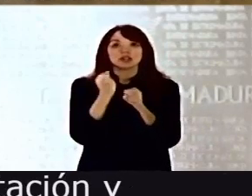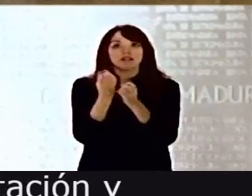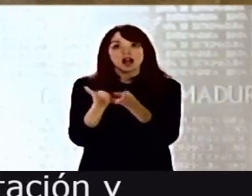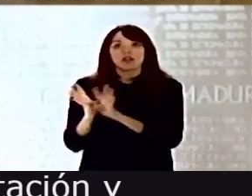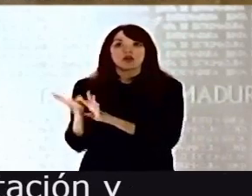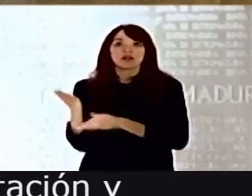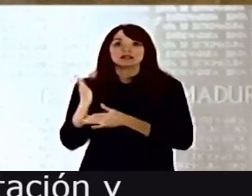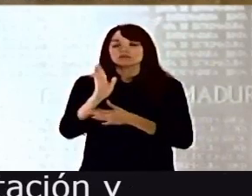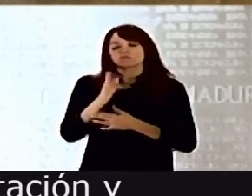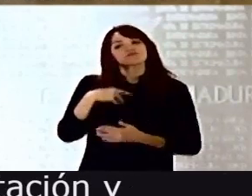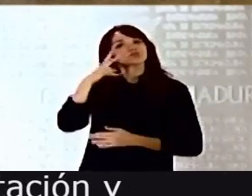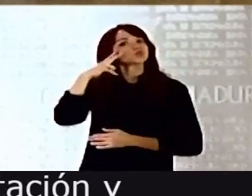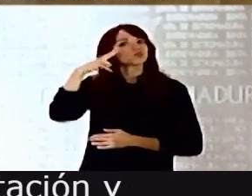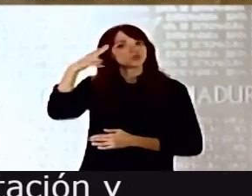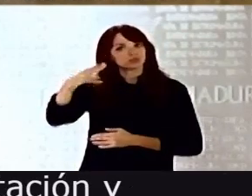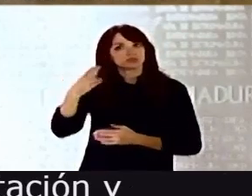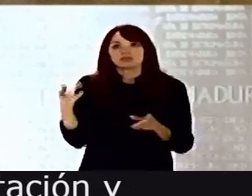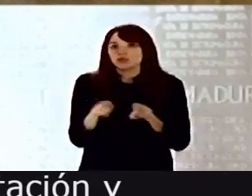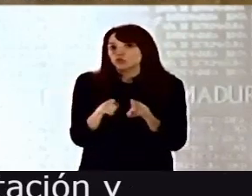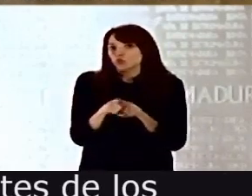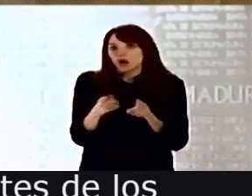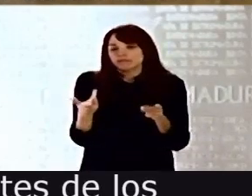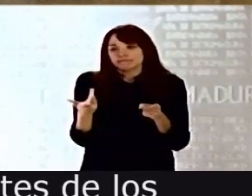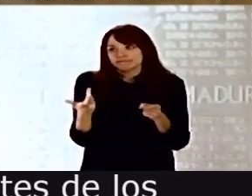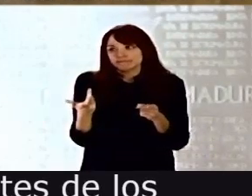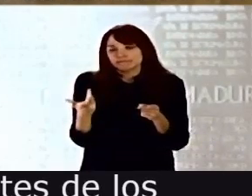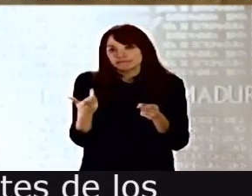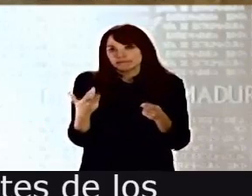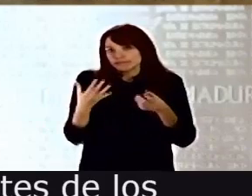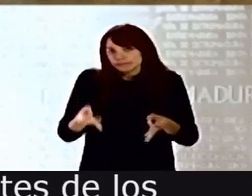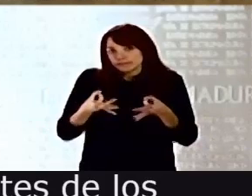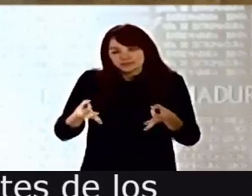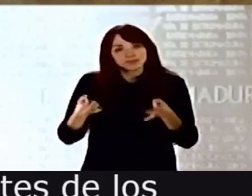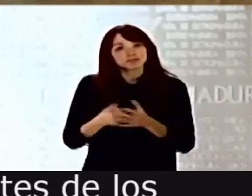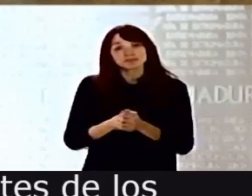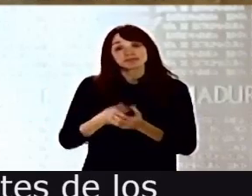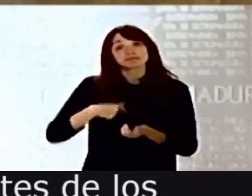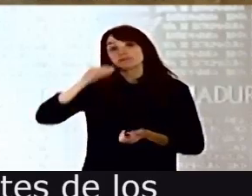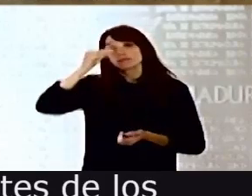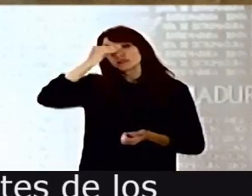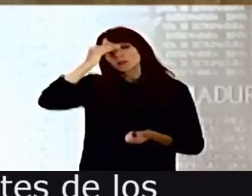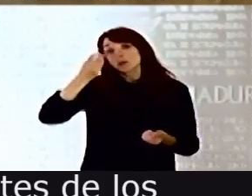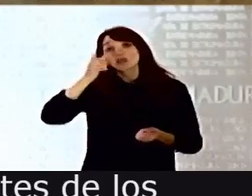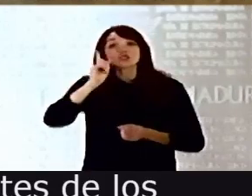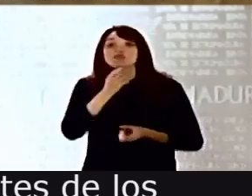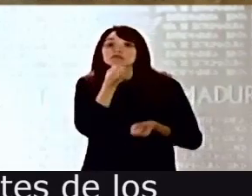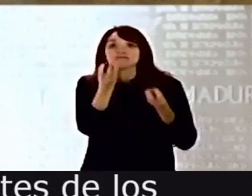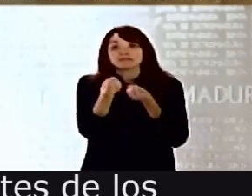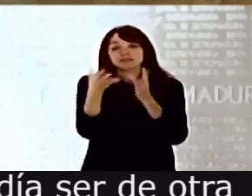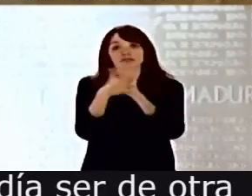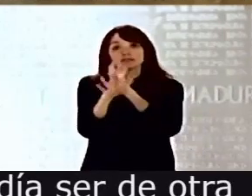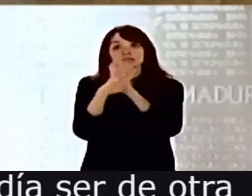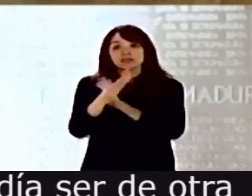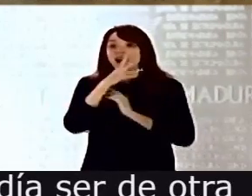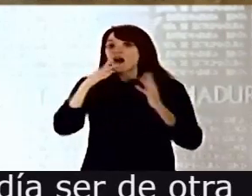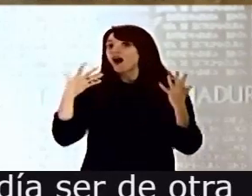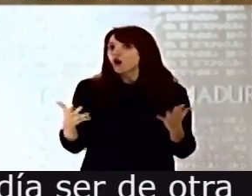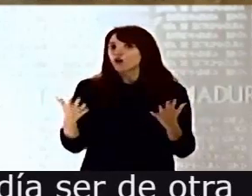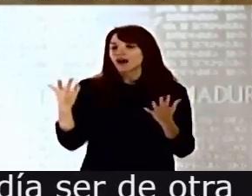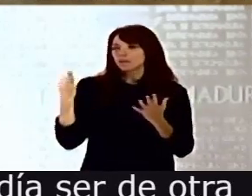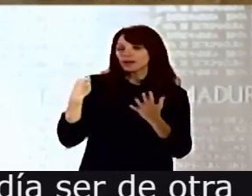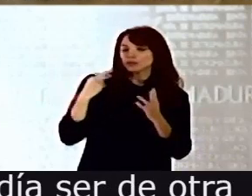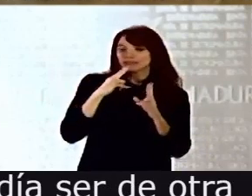trabajadores tienen nuestro respeto, como no podía ser de otra manera. No me lo sé de memoria y, por tanto, no puedo relatarles en este momento, atendiendo